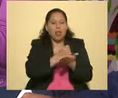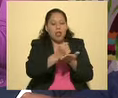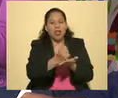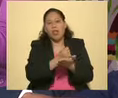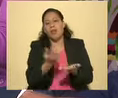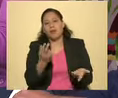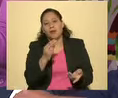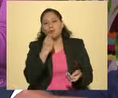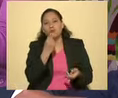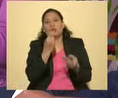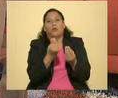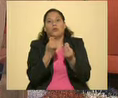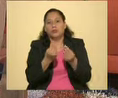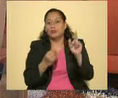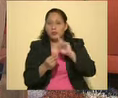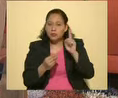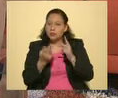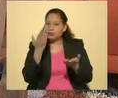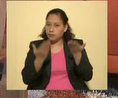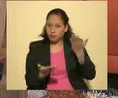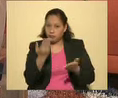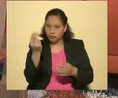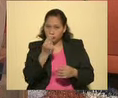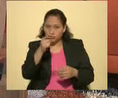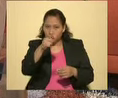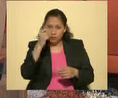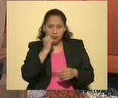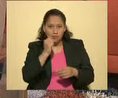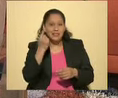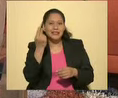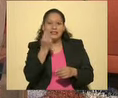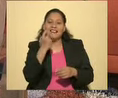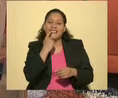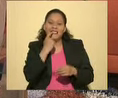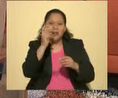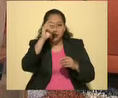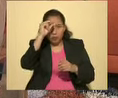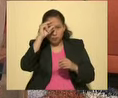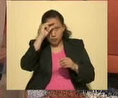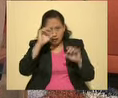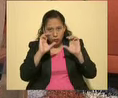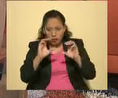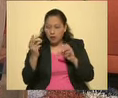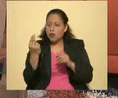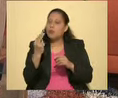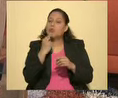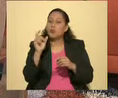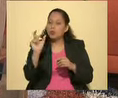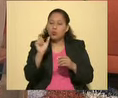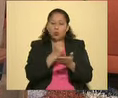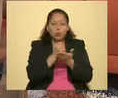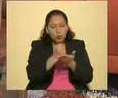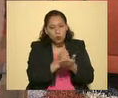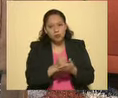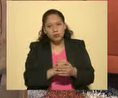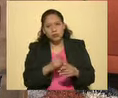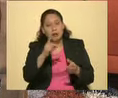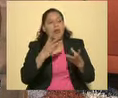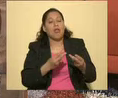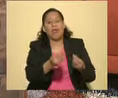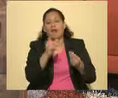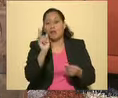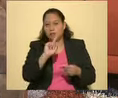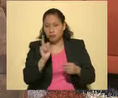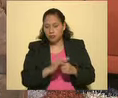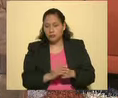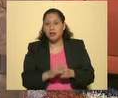uso de la tarjeta claro. de crédito, hay que saberla utilizar y sobre todo pues ver las mejores tasas, ¿no? Las que mejor nos convengan. Claro, pues muchas gracias,